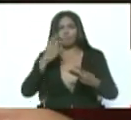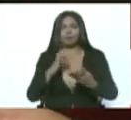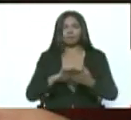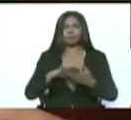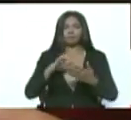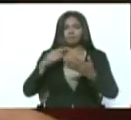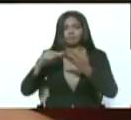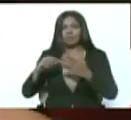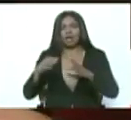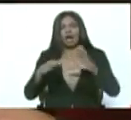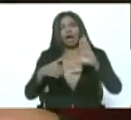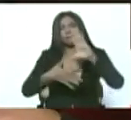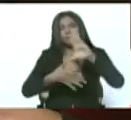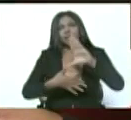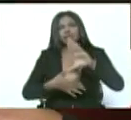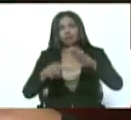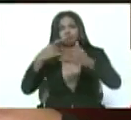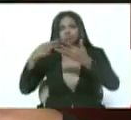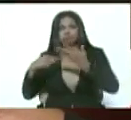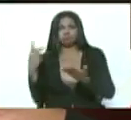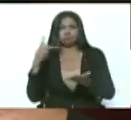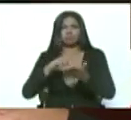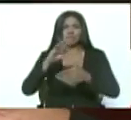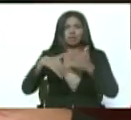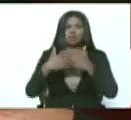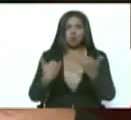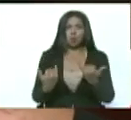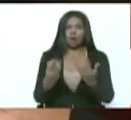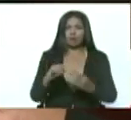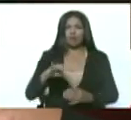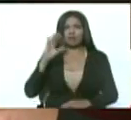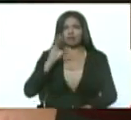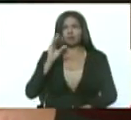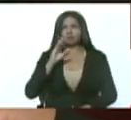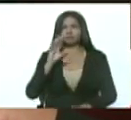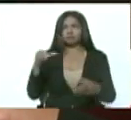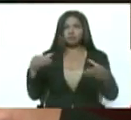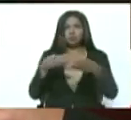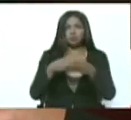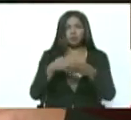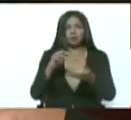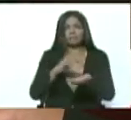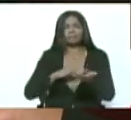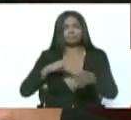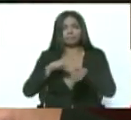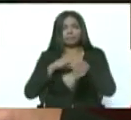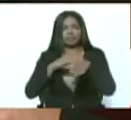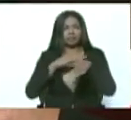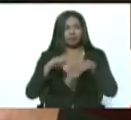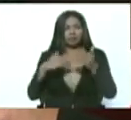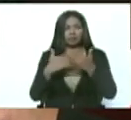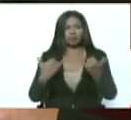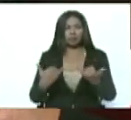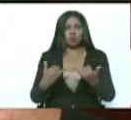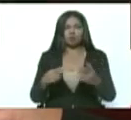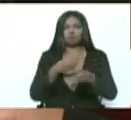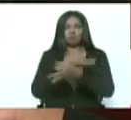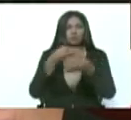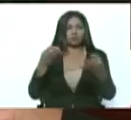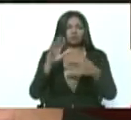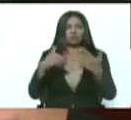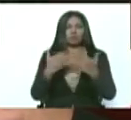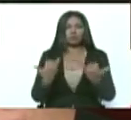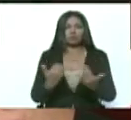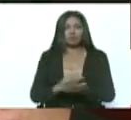América, países de Oceanía, que están hoy presentes en Caracas para esta reunión ministerial, que la hemos hecho de manera exitosa. Ya se